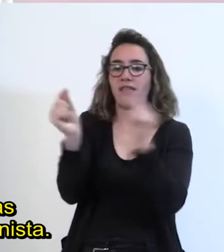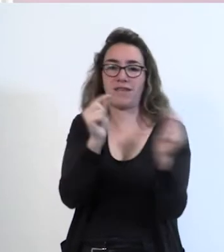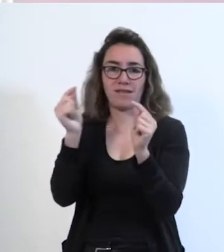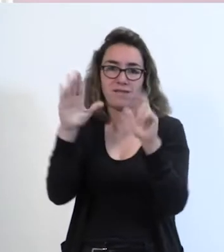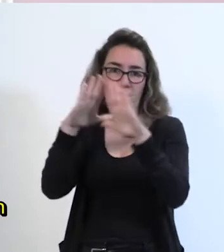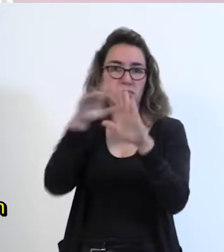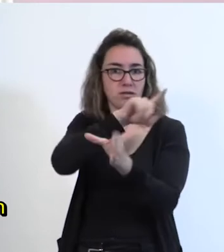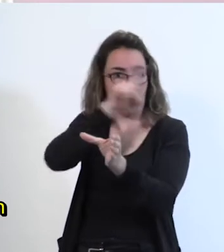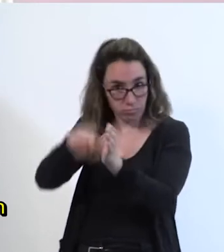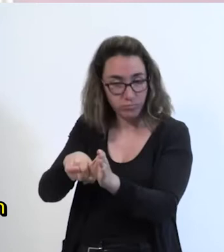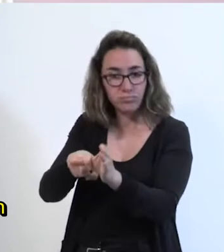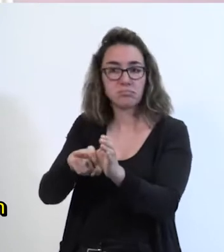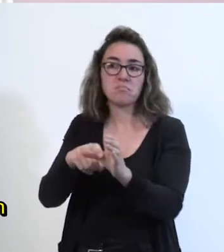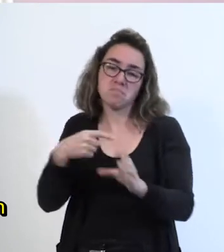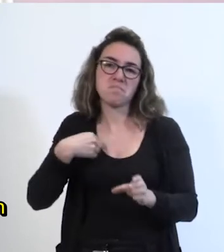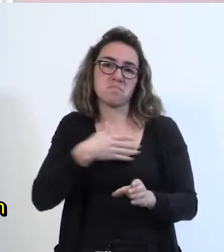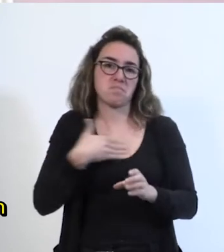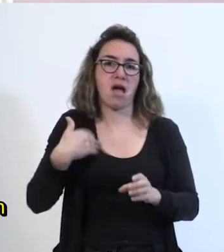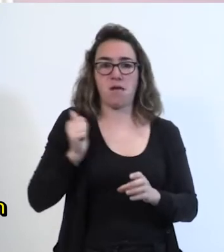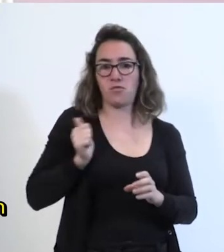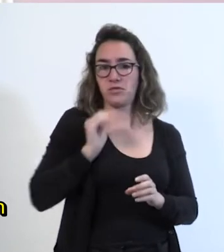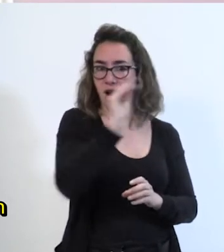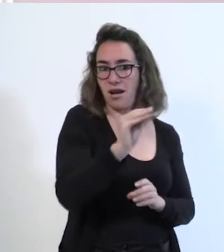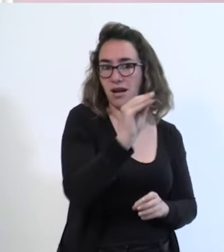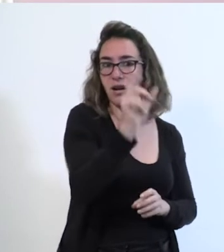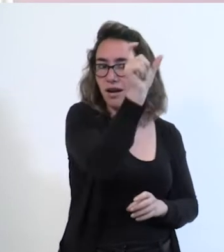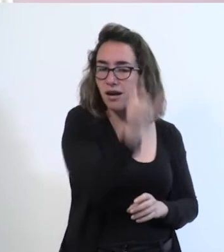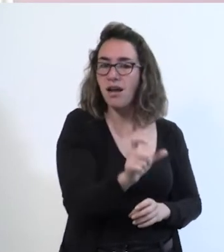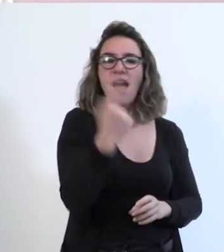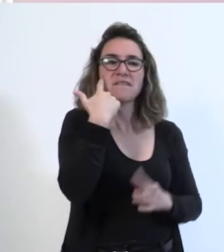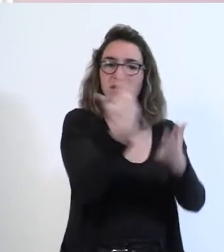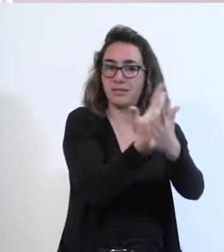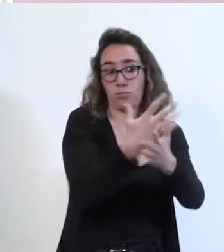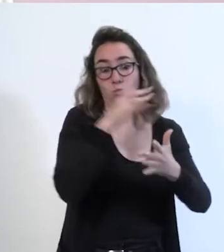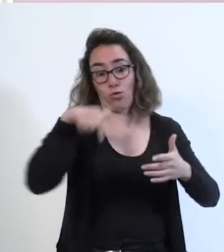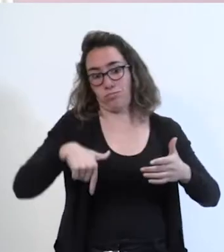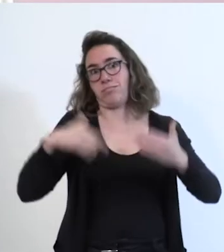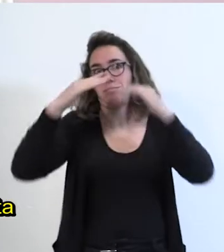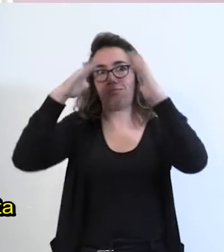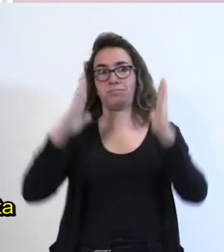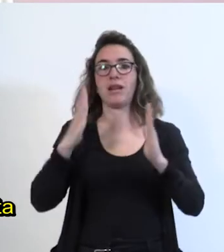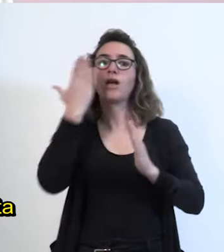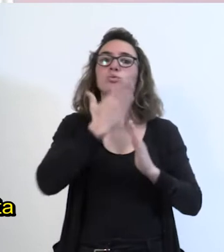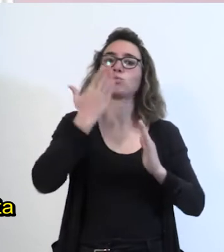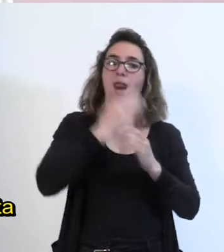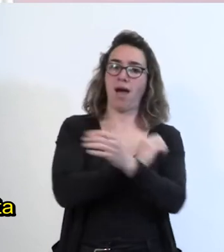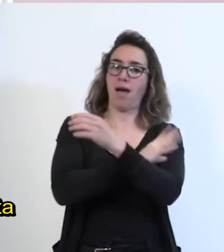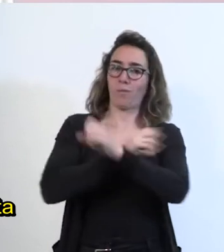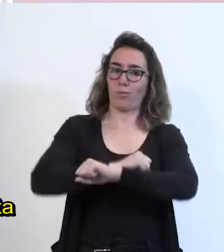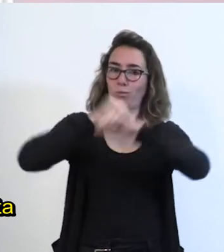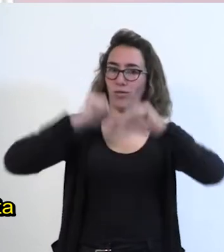Feminista. Y creo que qué mejor oportunidad también para que nos expliques, teniendo en cuenta que estamos en la Escuela para el Empoderamiento Feminista